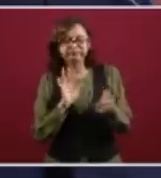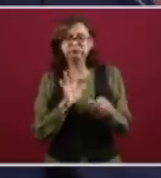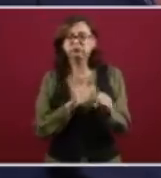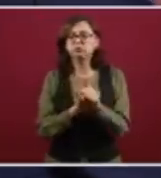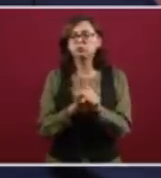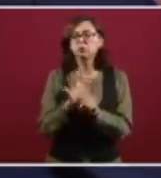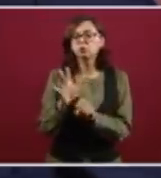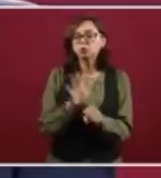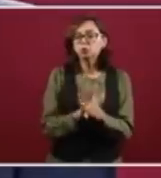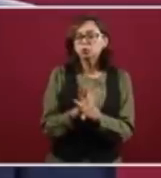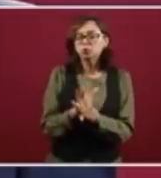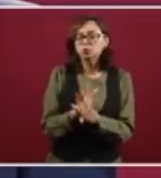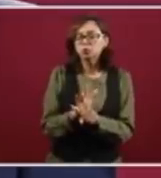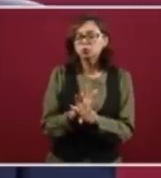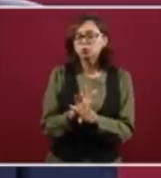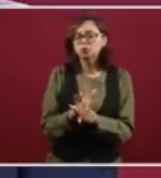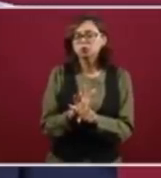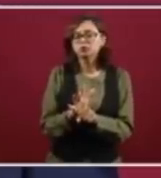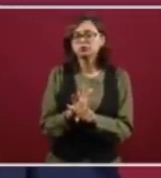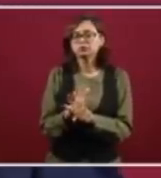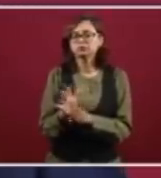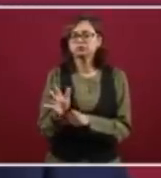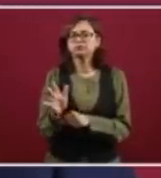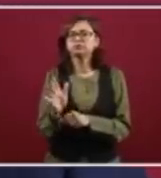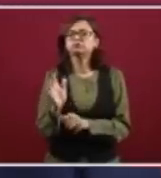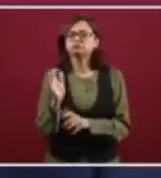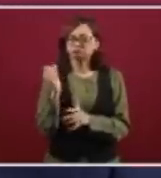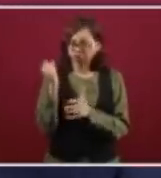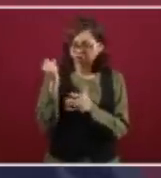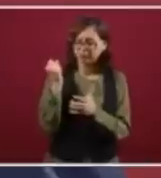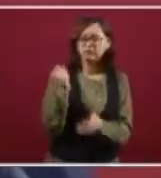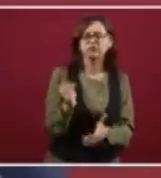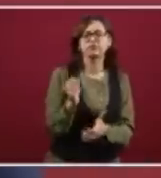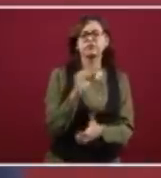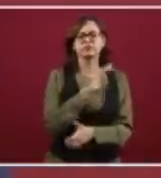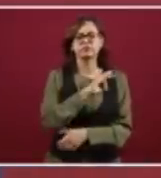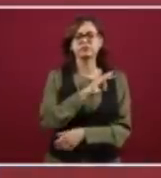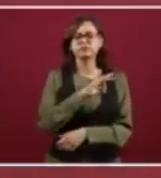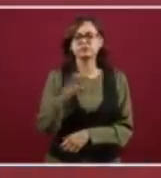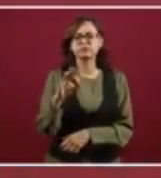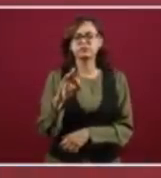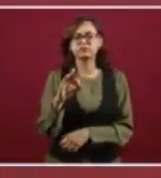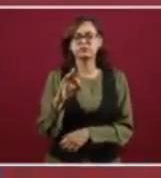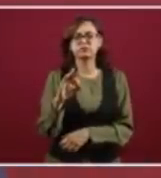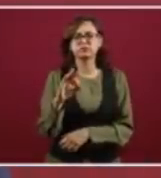definiendo qué se puede financiar